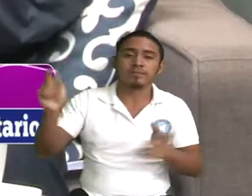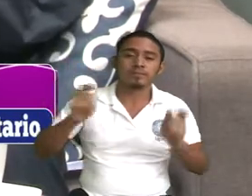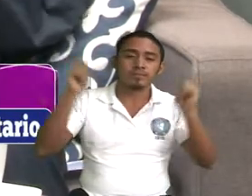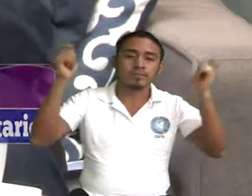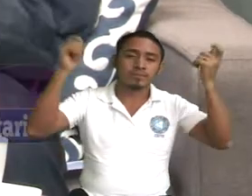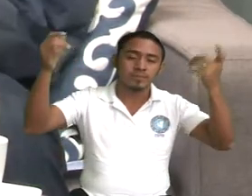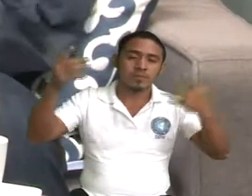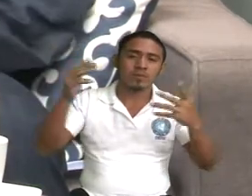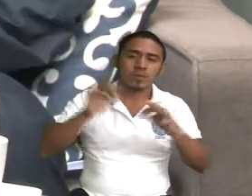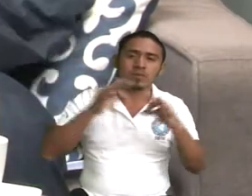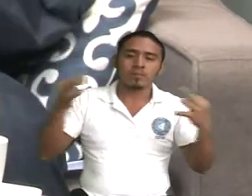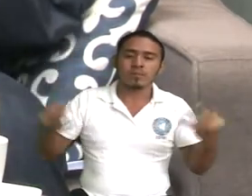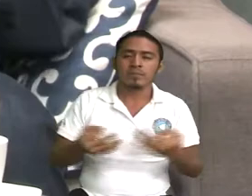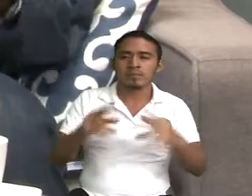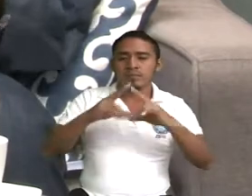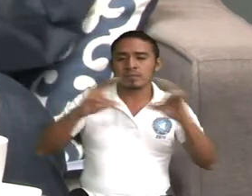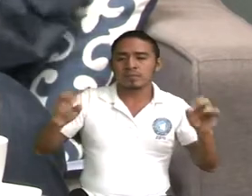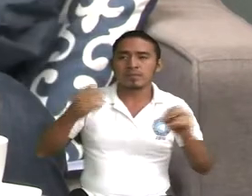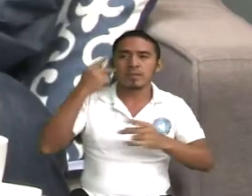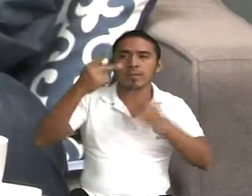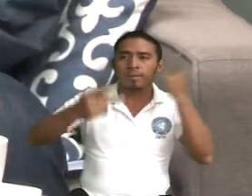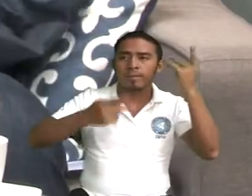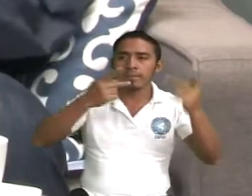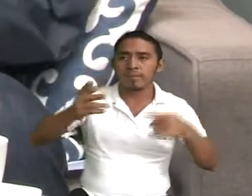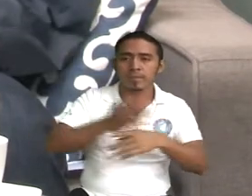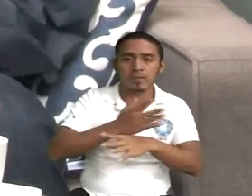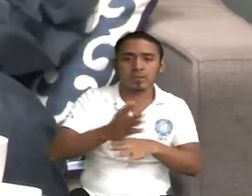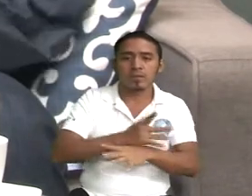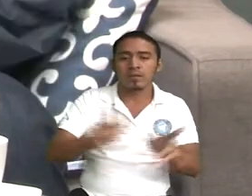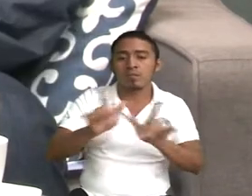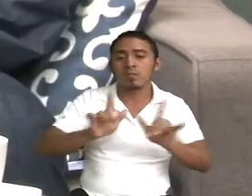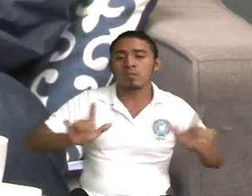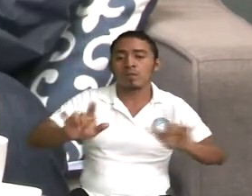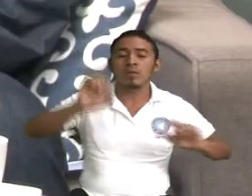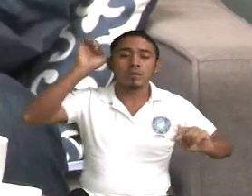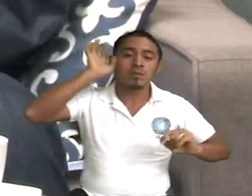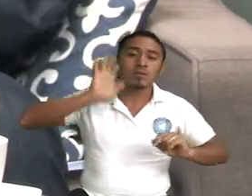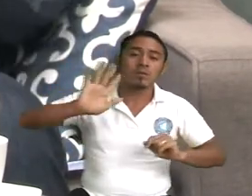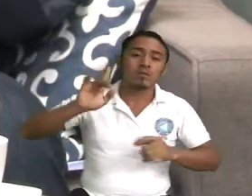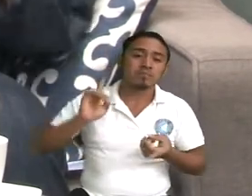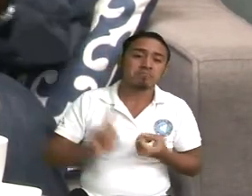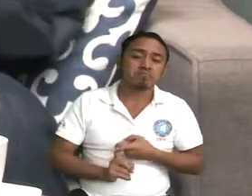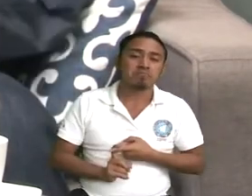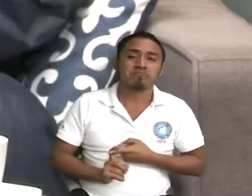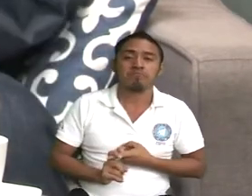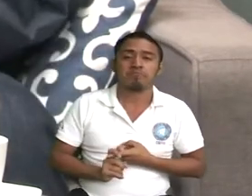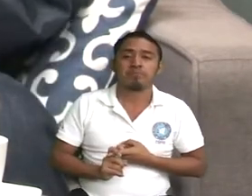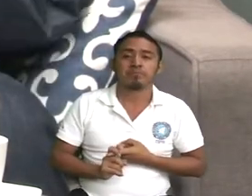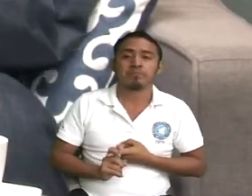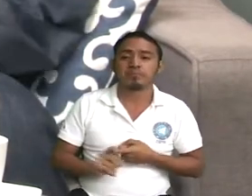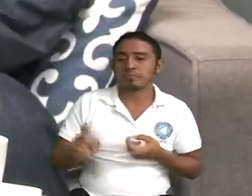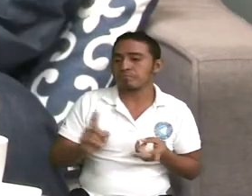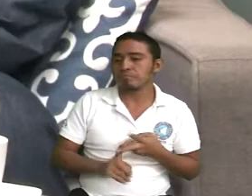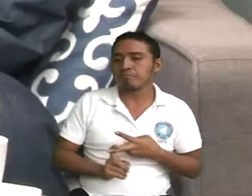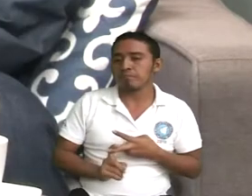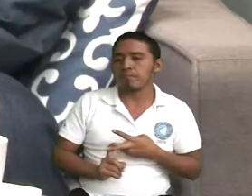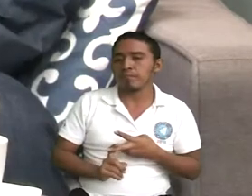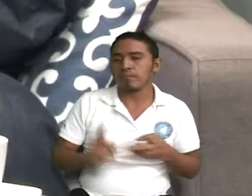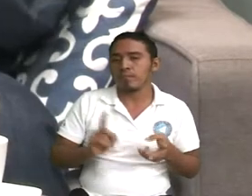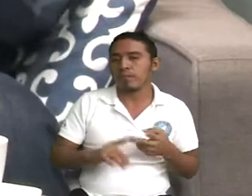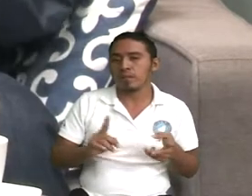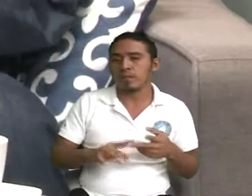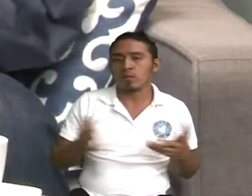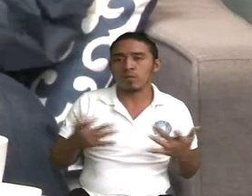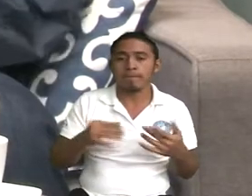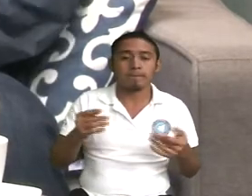familias nicaragüenses también visitan lugares turísticos y también, ¿verdad?, desde el sector,